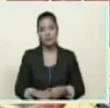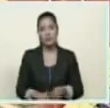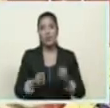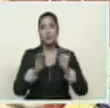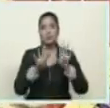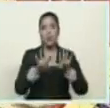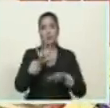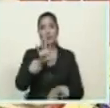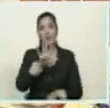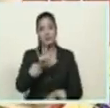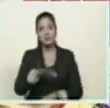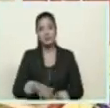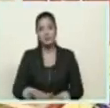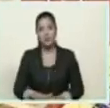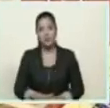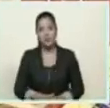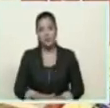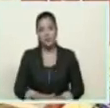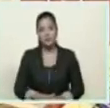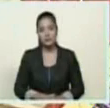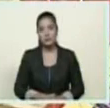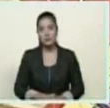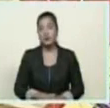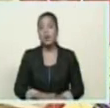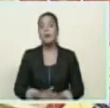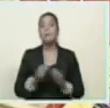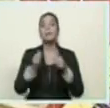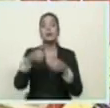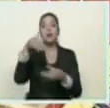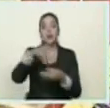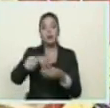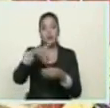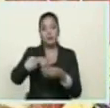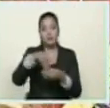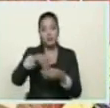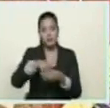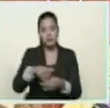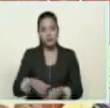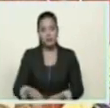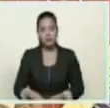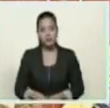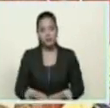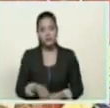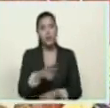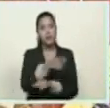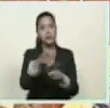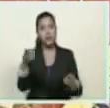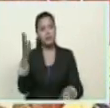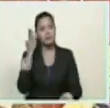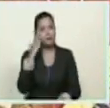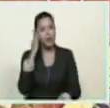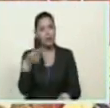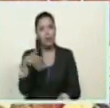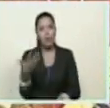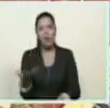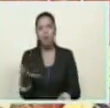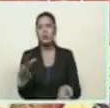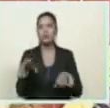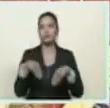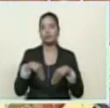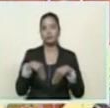95 se dieron las elecciones ustedes saben cuánto fue la atención